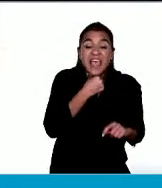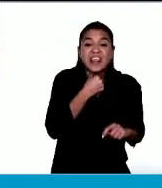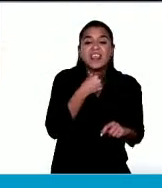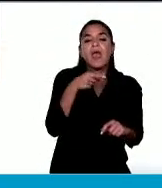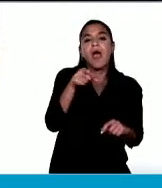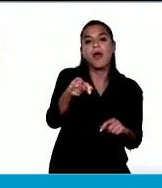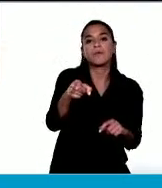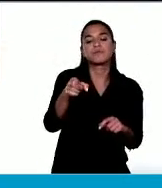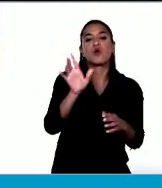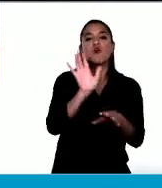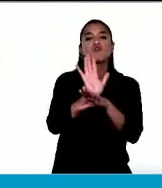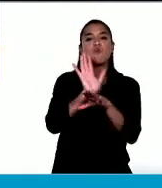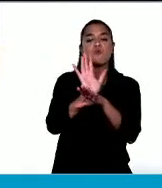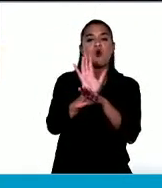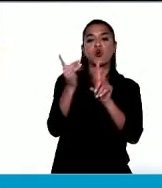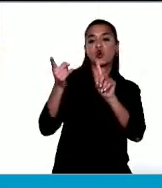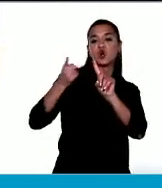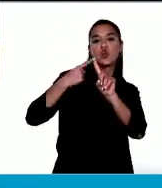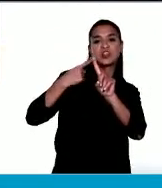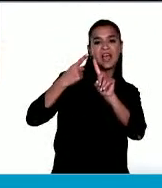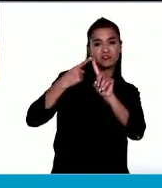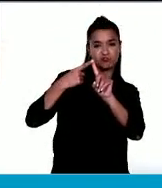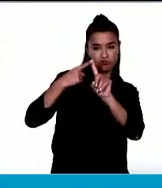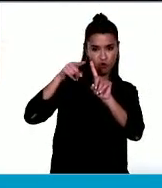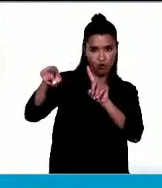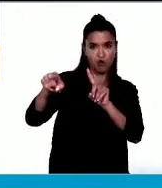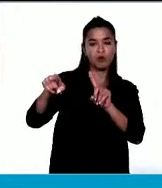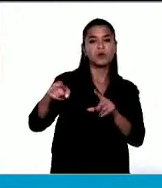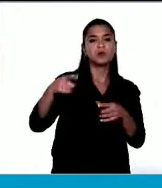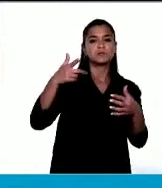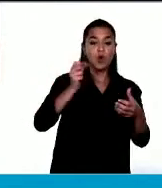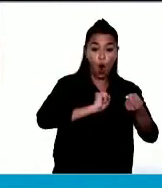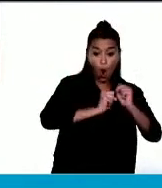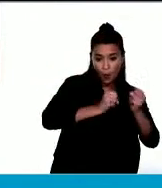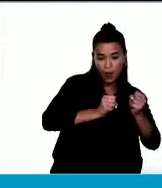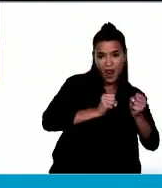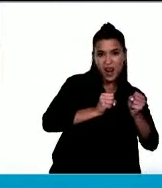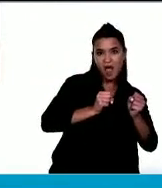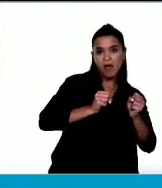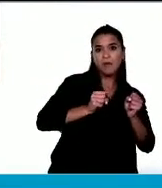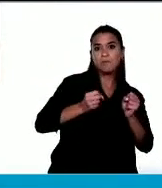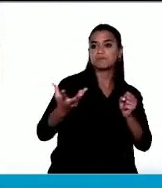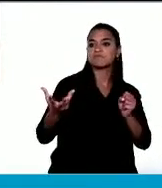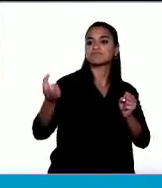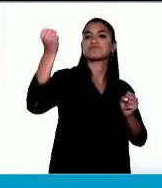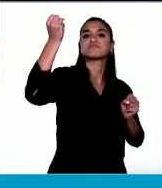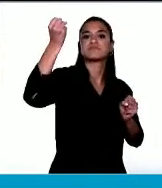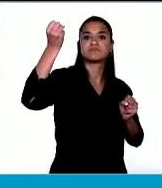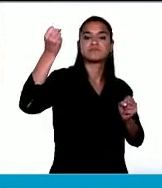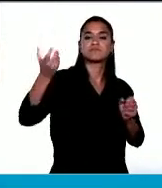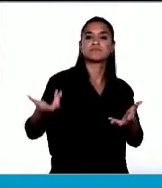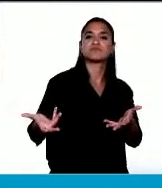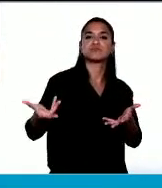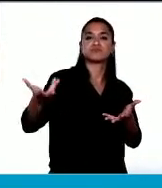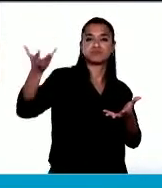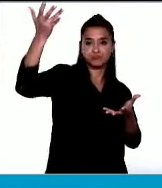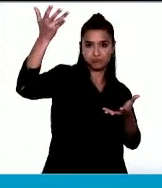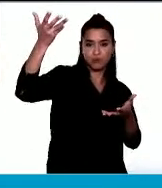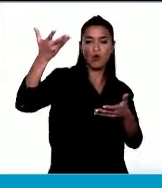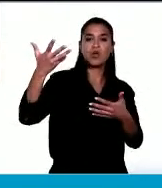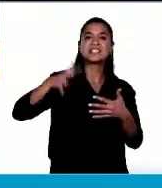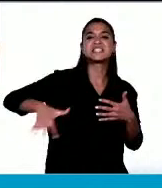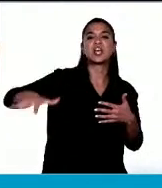un puente entre las condiciones y la conciencia de la clase obrera para que consiguiera elevarse y dirigir a los sectores